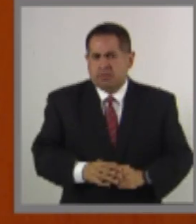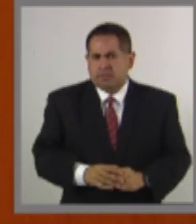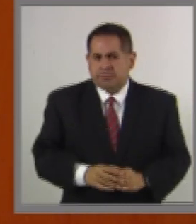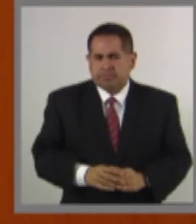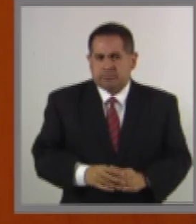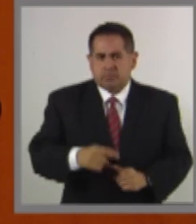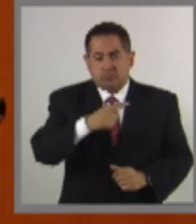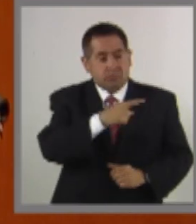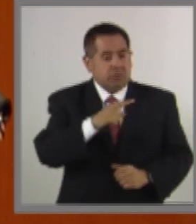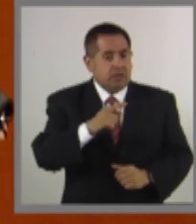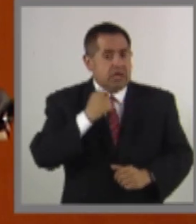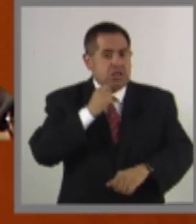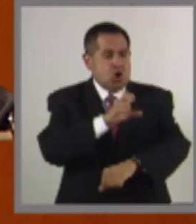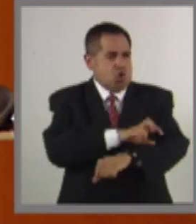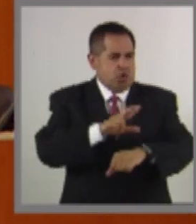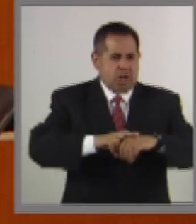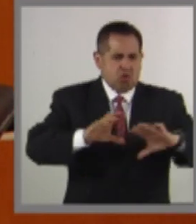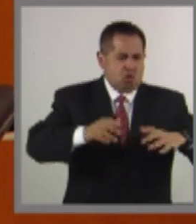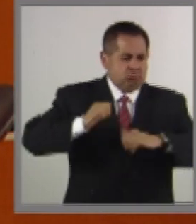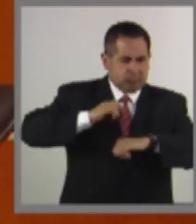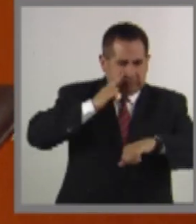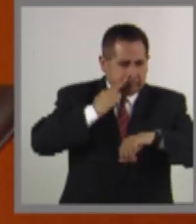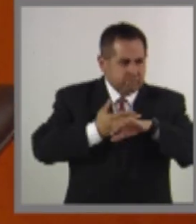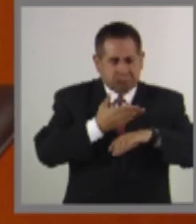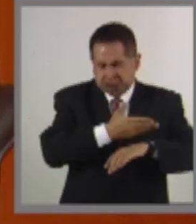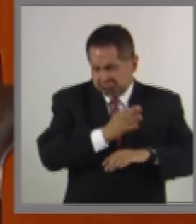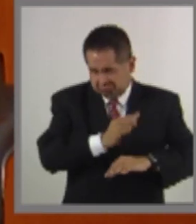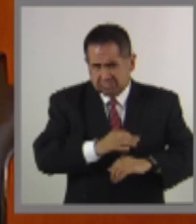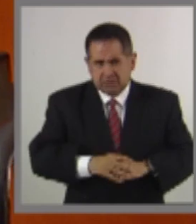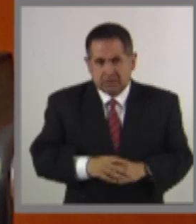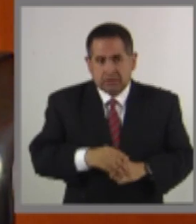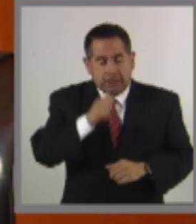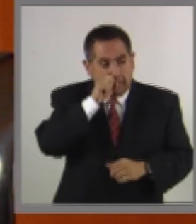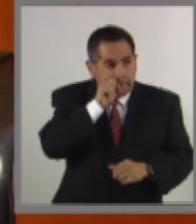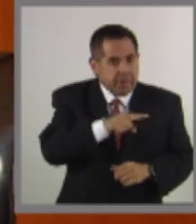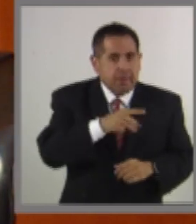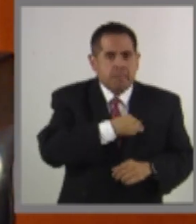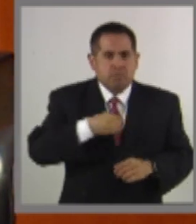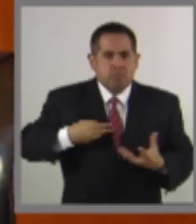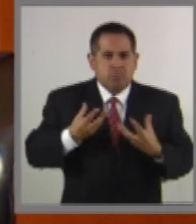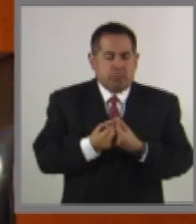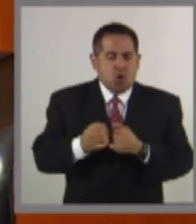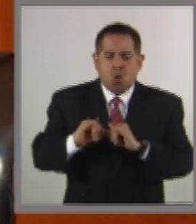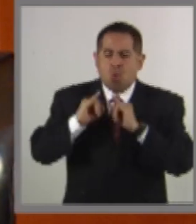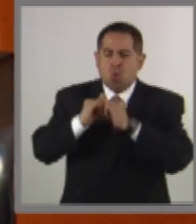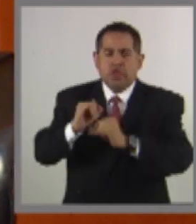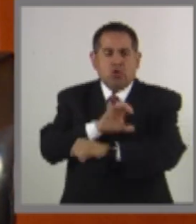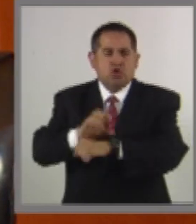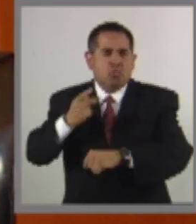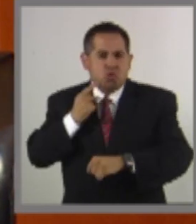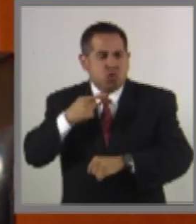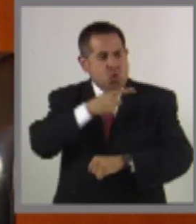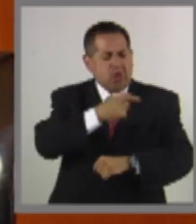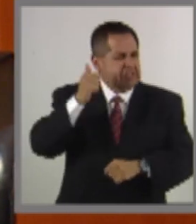Ha sido coordinador de fracción, él lo dijo, integrante activo de la JUCOPO,